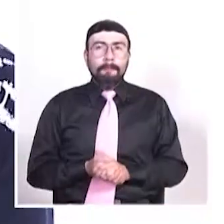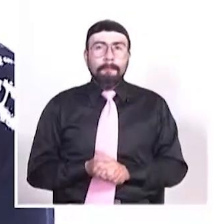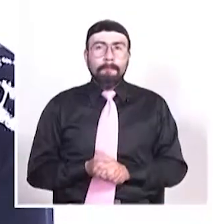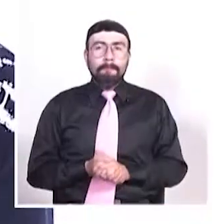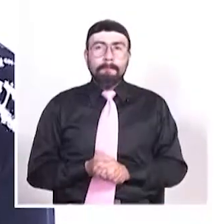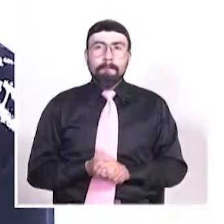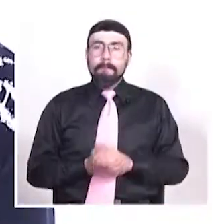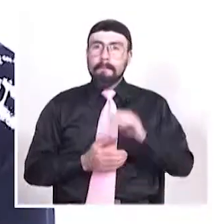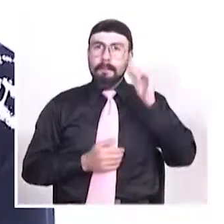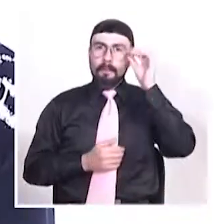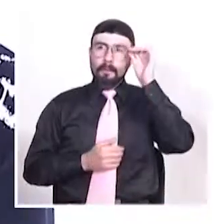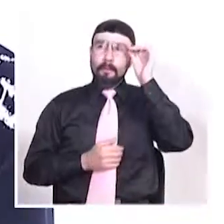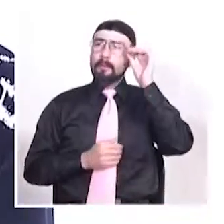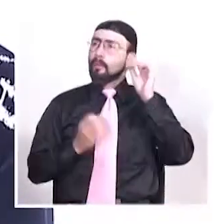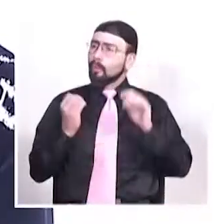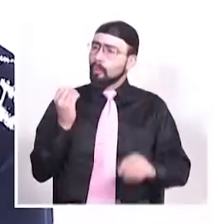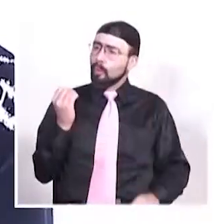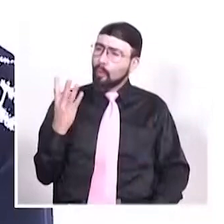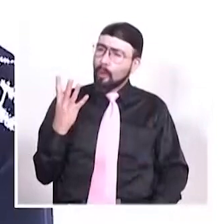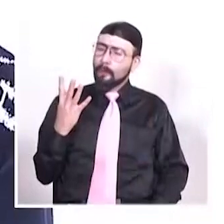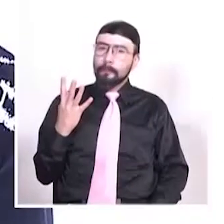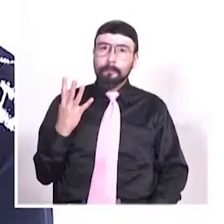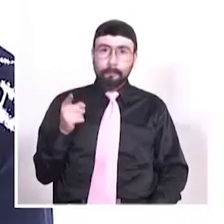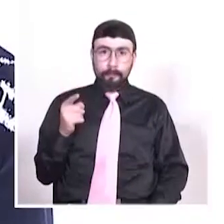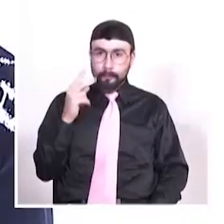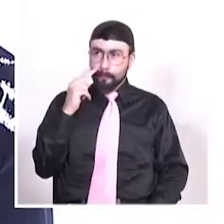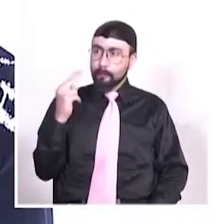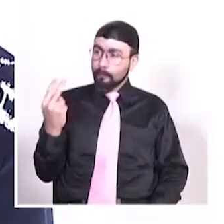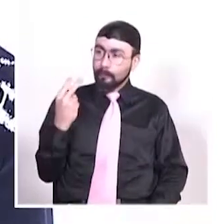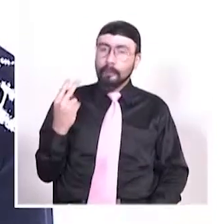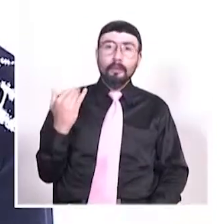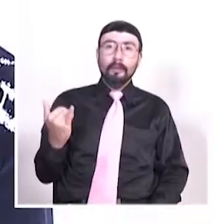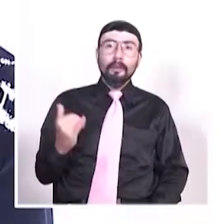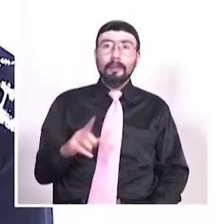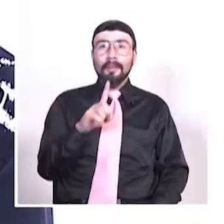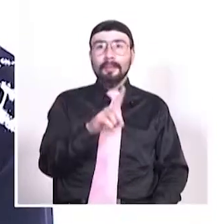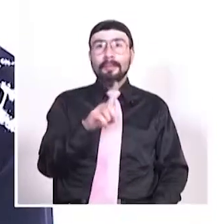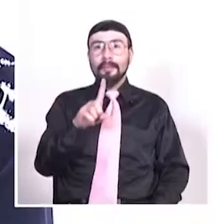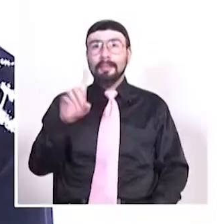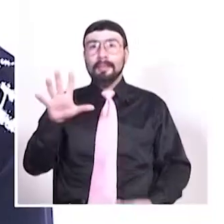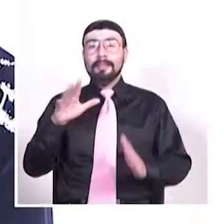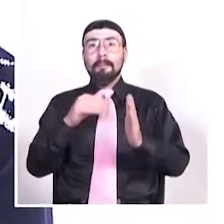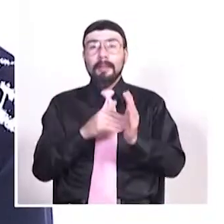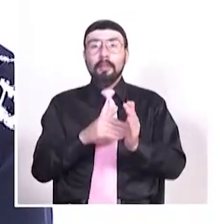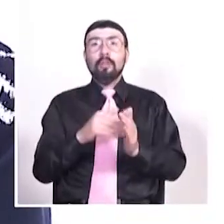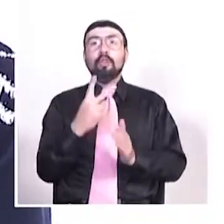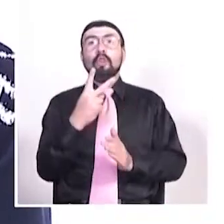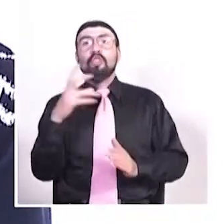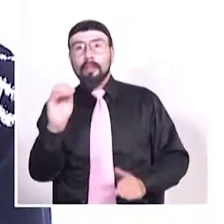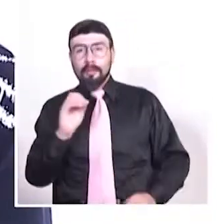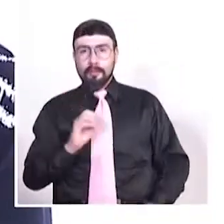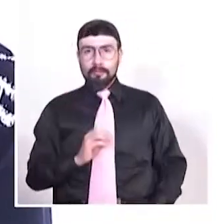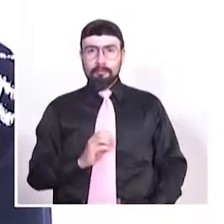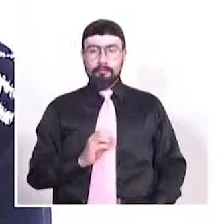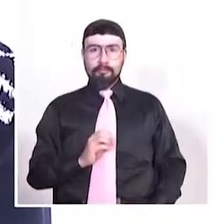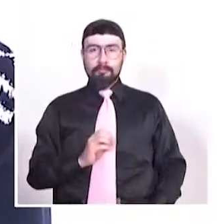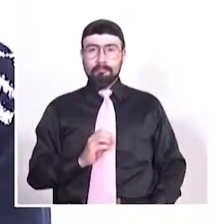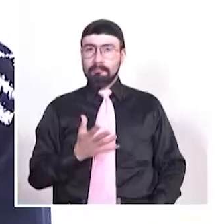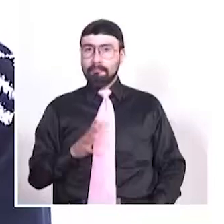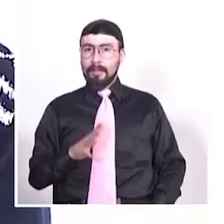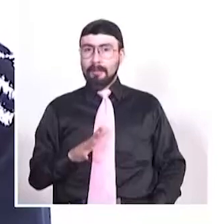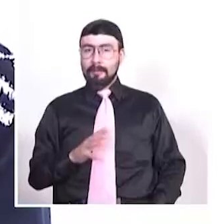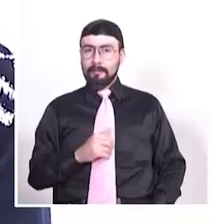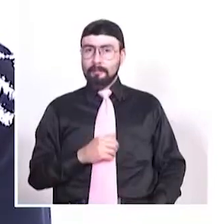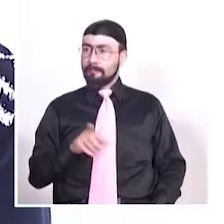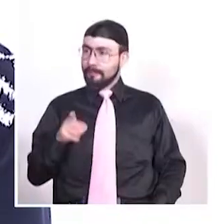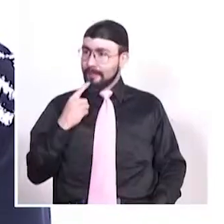Si nosotros hacemos cuentas, aquí alcanza a ver 115.200 veces, más o menos.